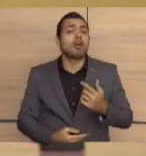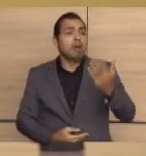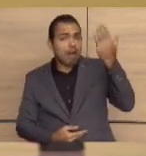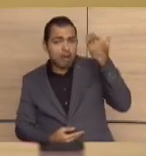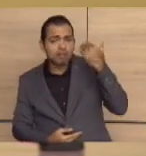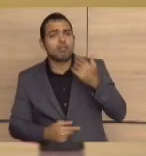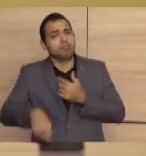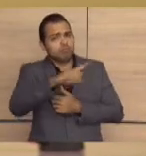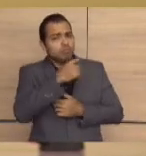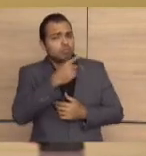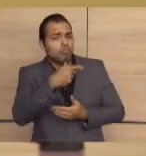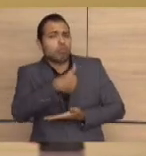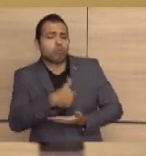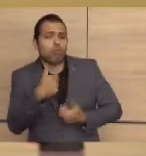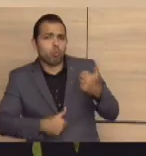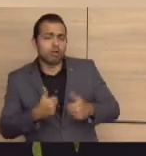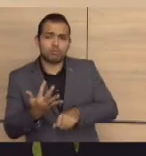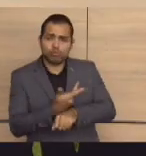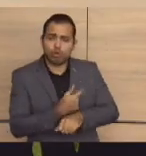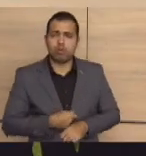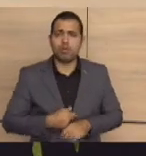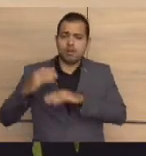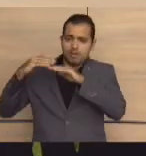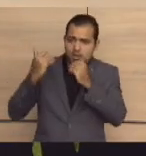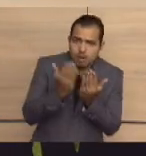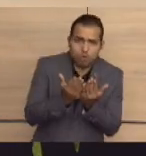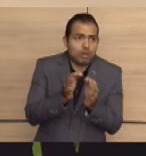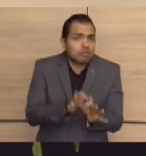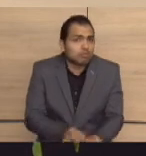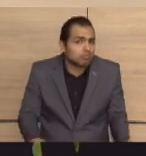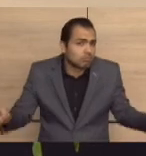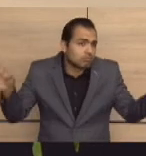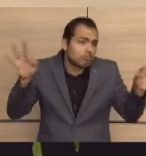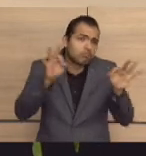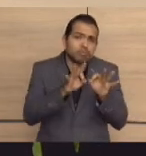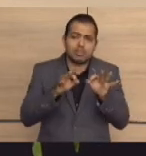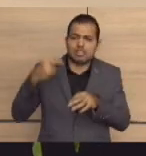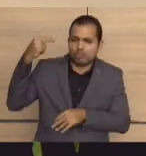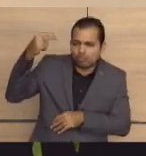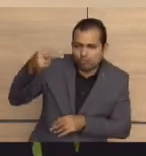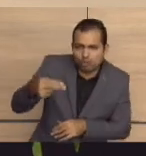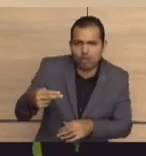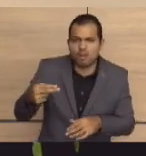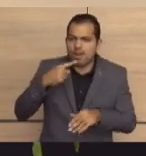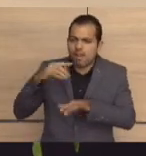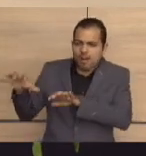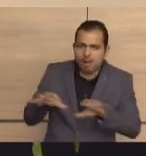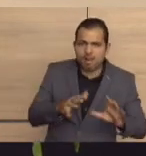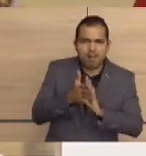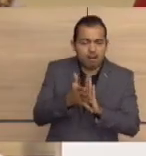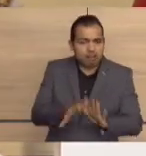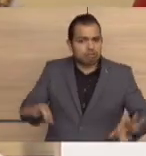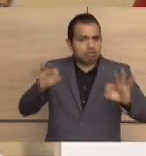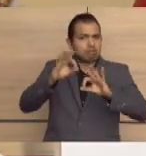la literatura salió hoy como elemento fundamental en la construcción de historia y de relatos, pero lo mismo